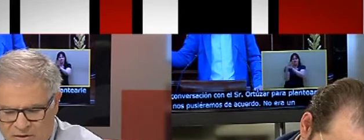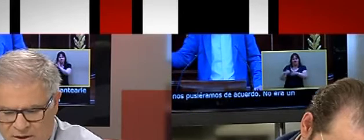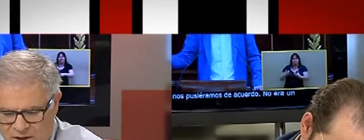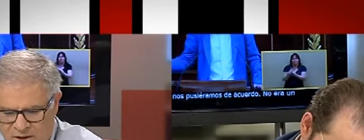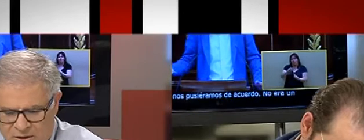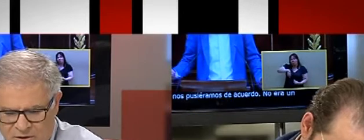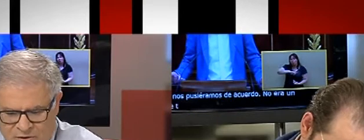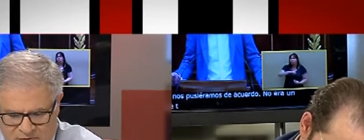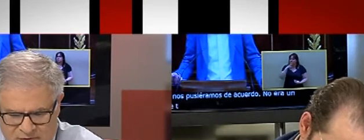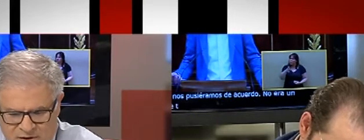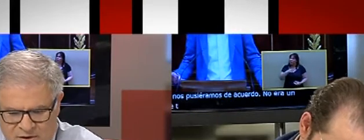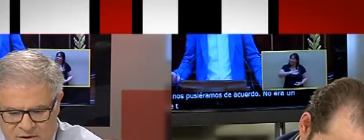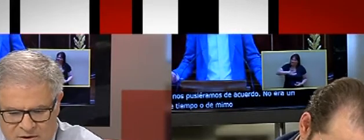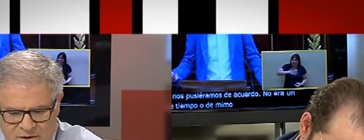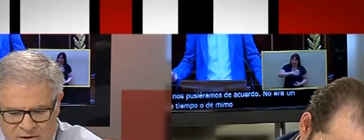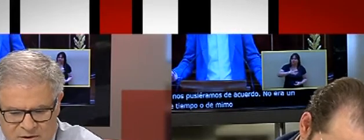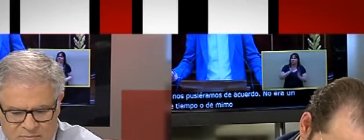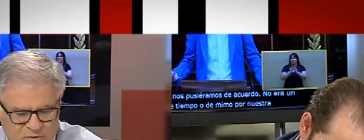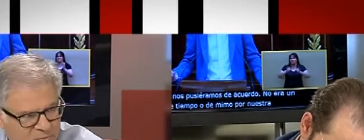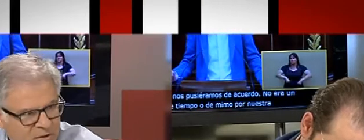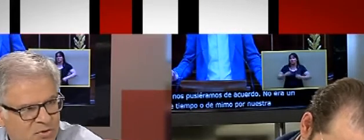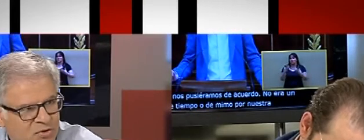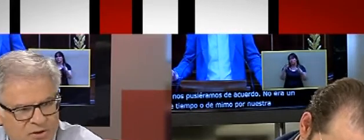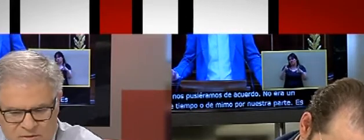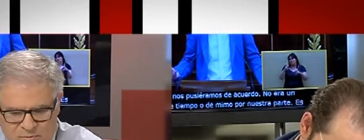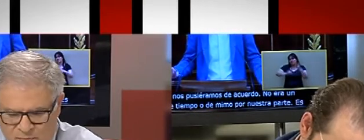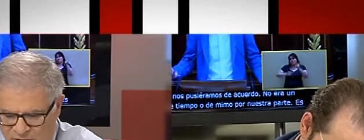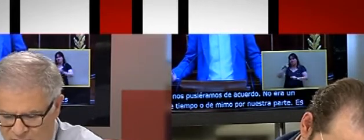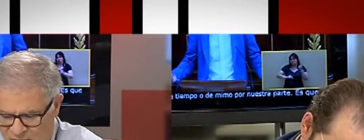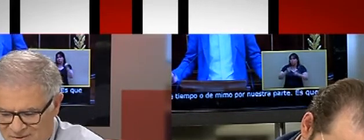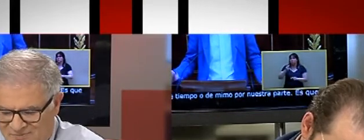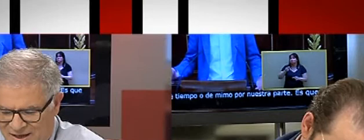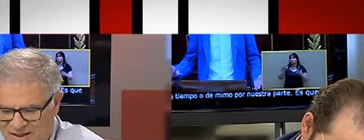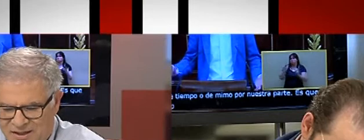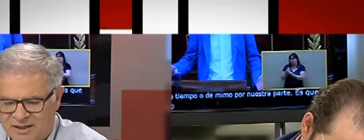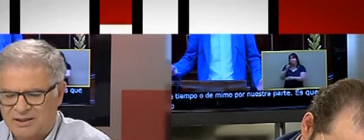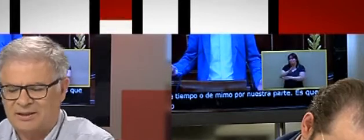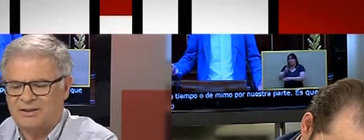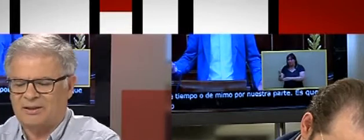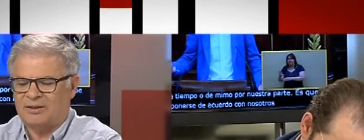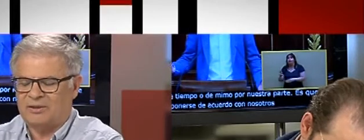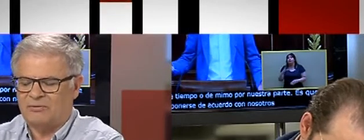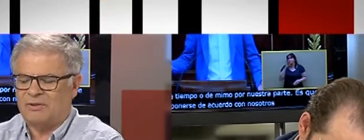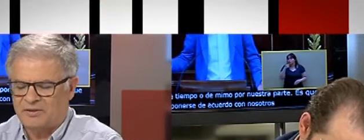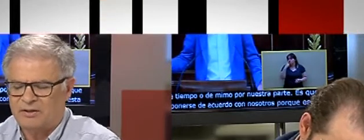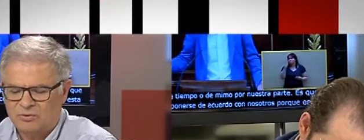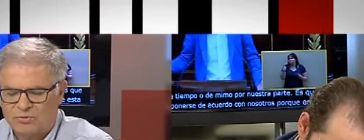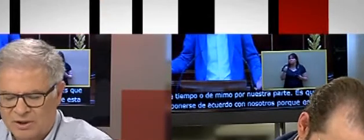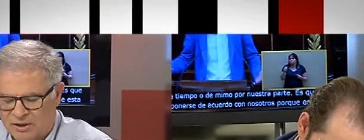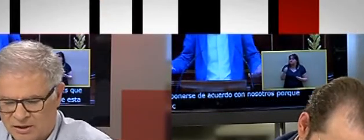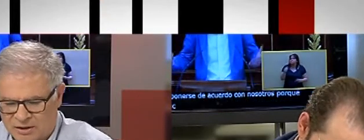cero que lo que defiende unidos podemos y en cómo ponen un